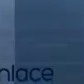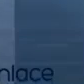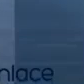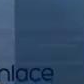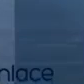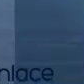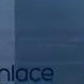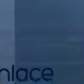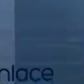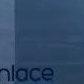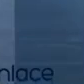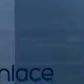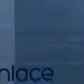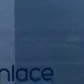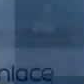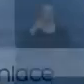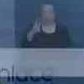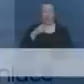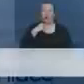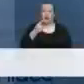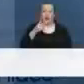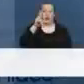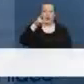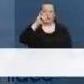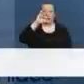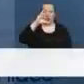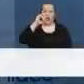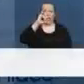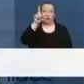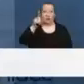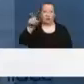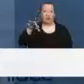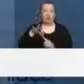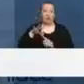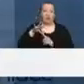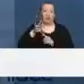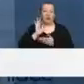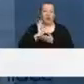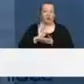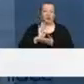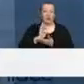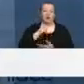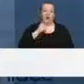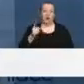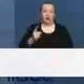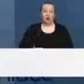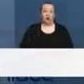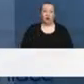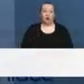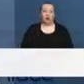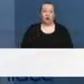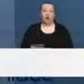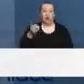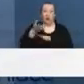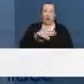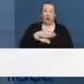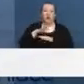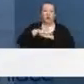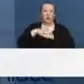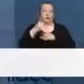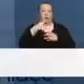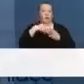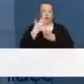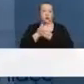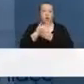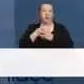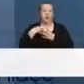se encuentra lo que está declarando checa y se esté el es este es el principal testigo que dijo lo contrario por las amenazas que sufrió los sacaron